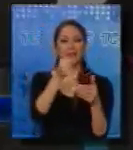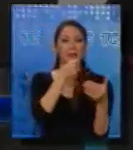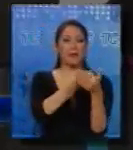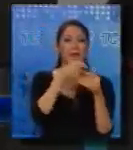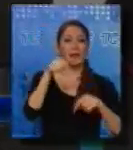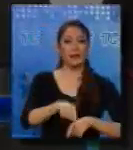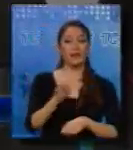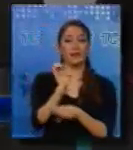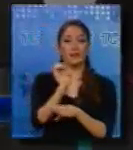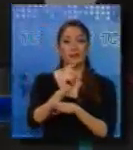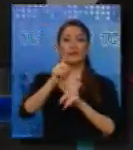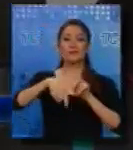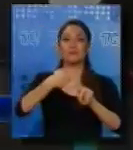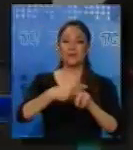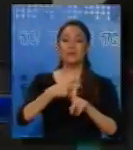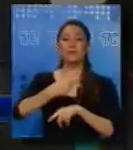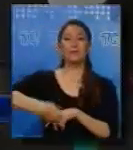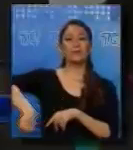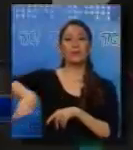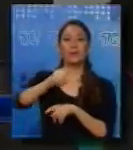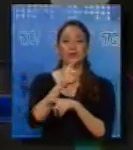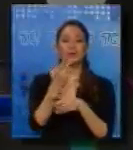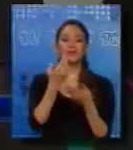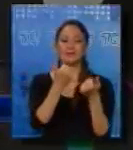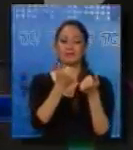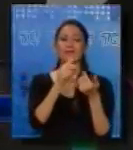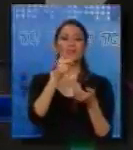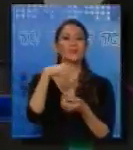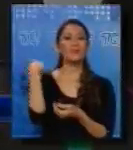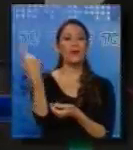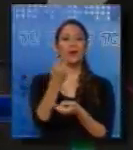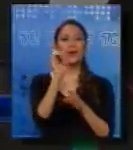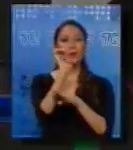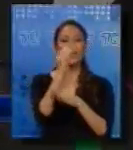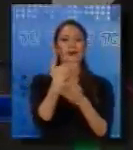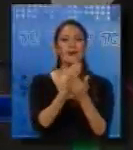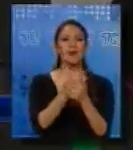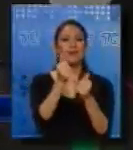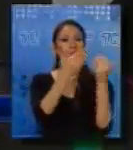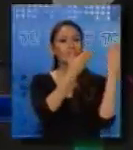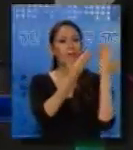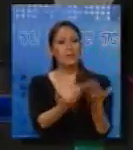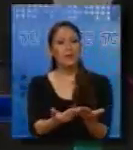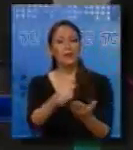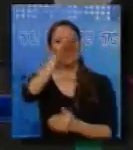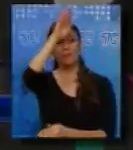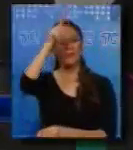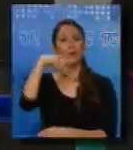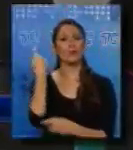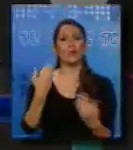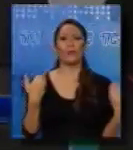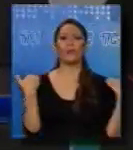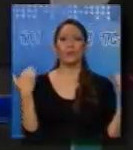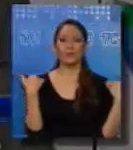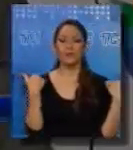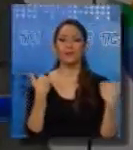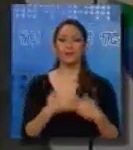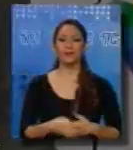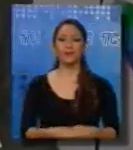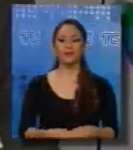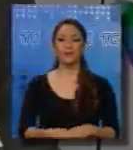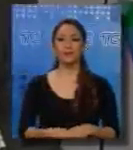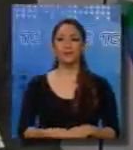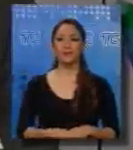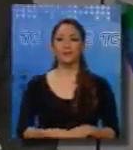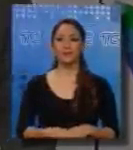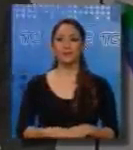Ecuador, y al pueblo ecuatoriano que recibió al Papa con ese afecto, aunque todos estábamos seguros que lo íbamos a recibir. El